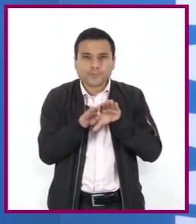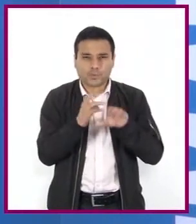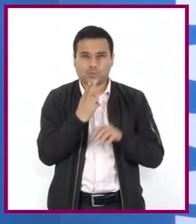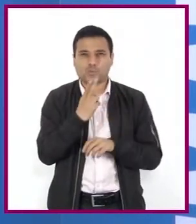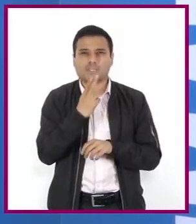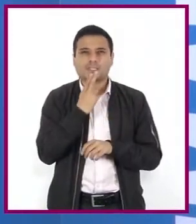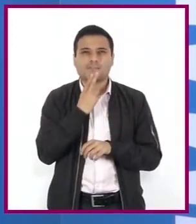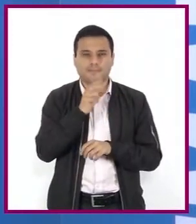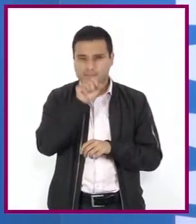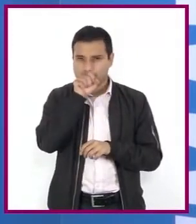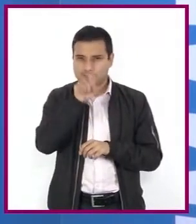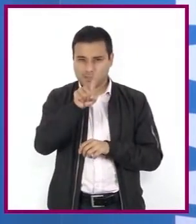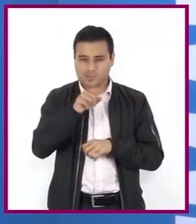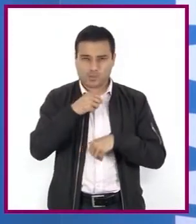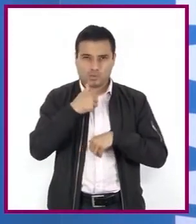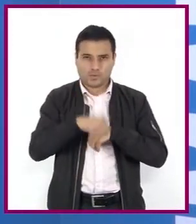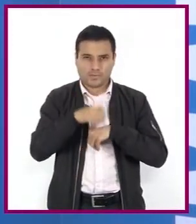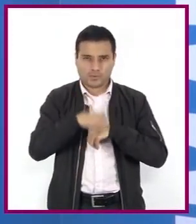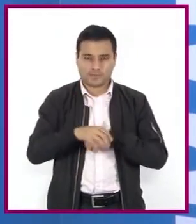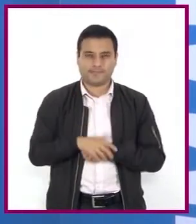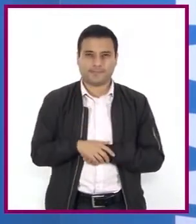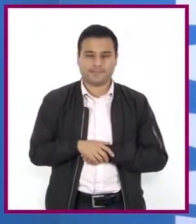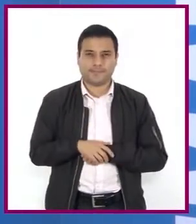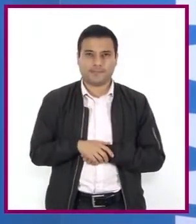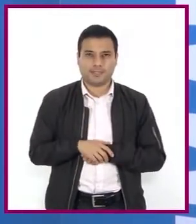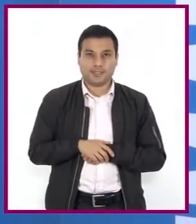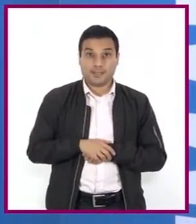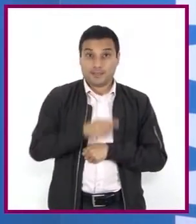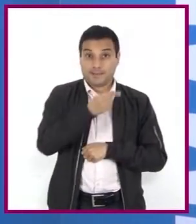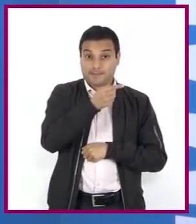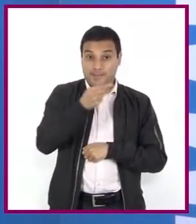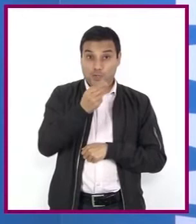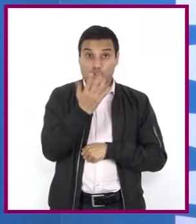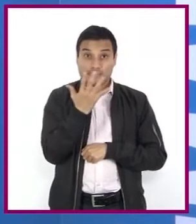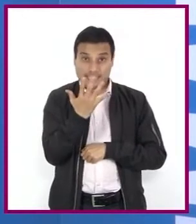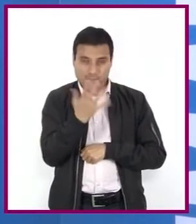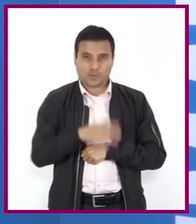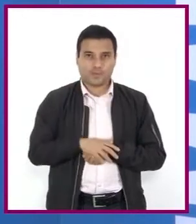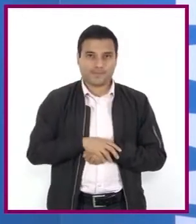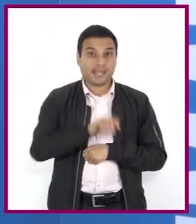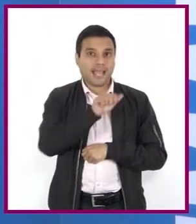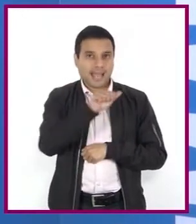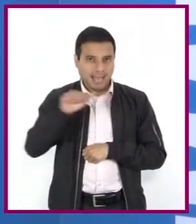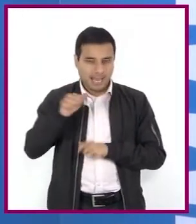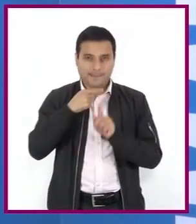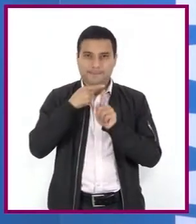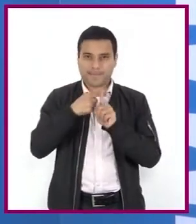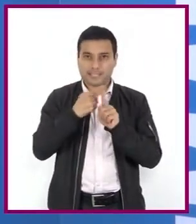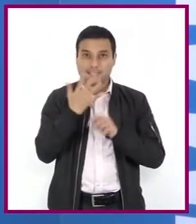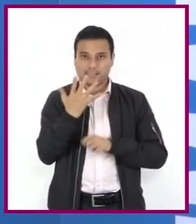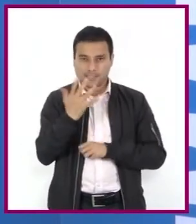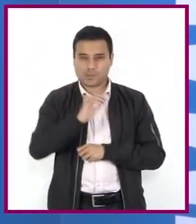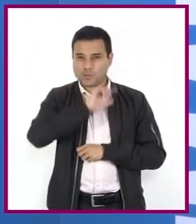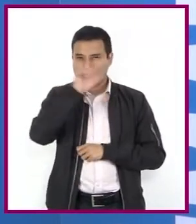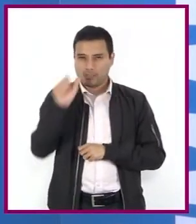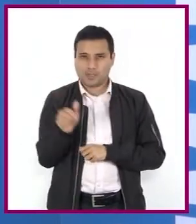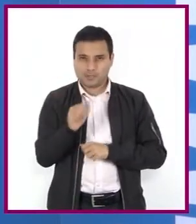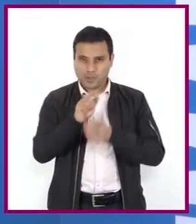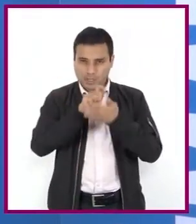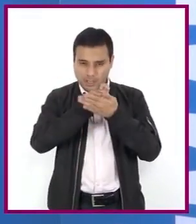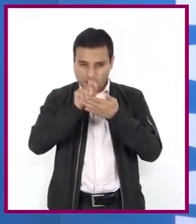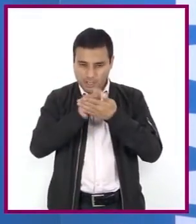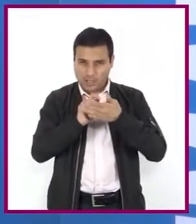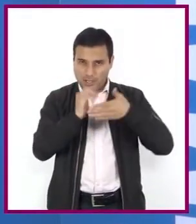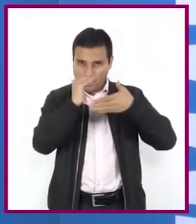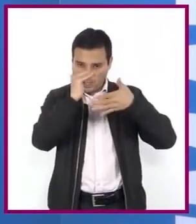el eje de las abscisas, desde 5 negativo hasta 5 positivo, para después evaluar la expresión en cada uno de